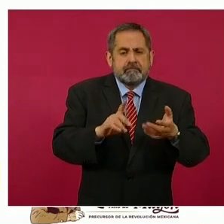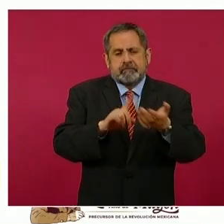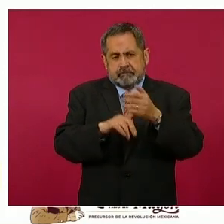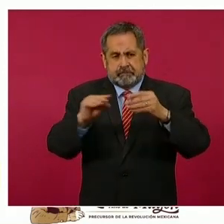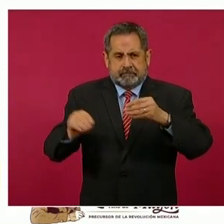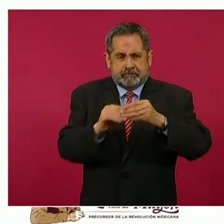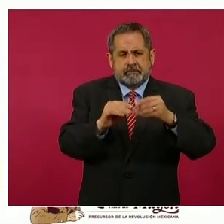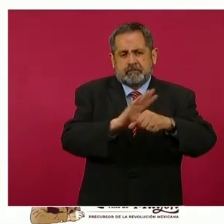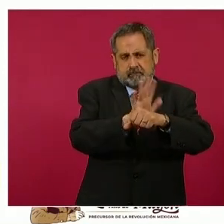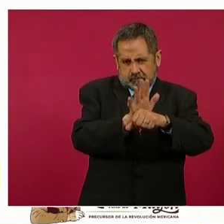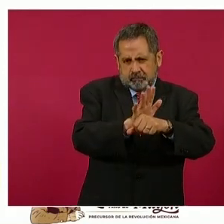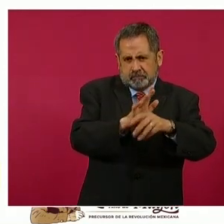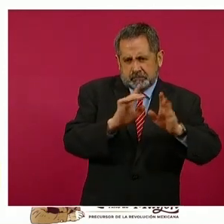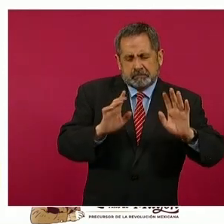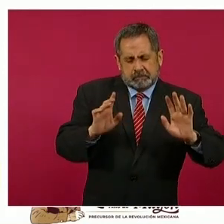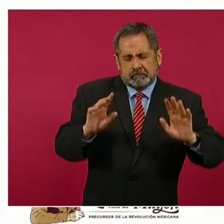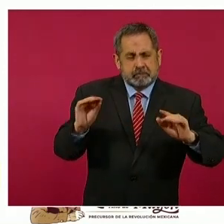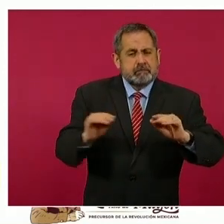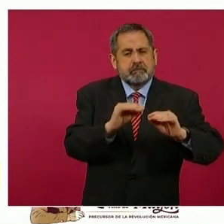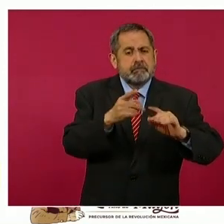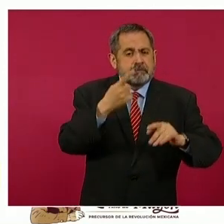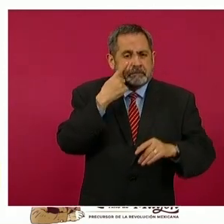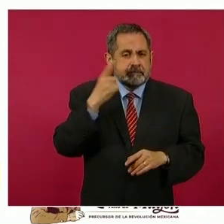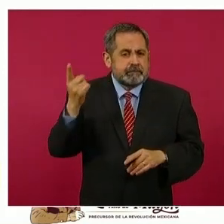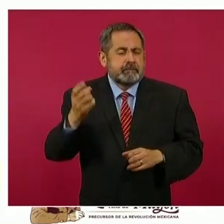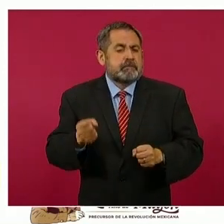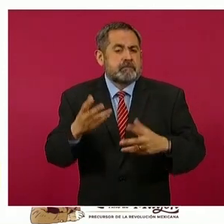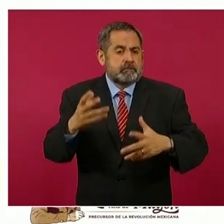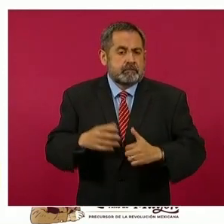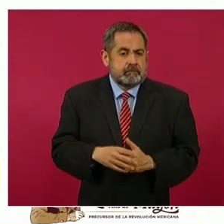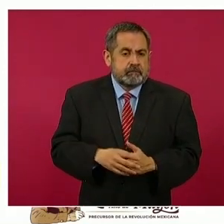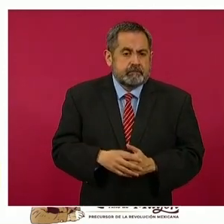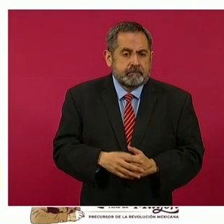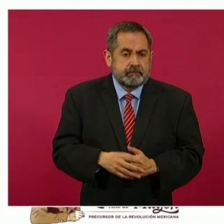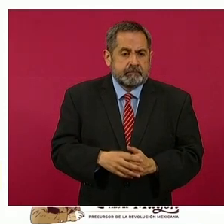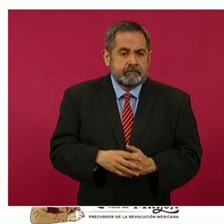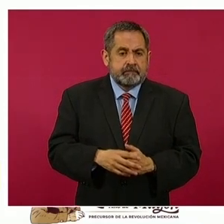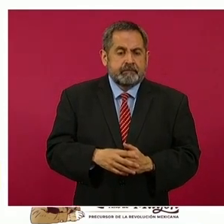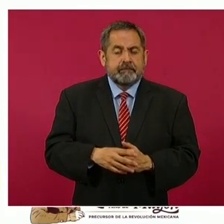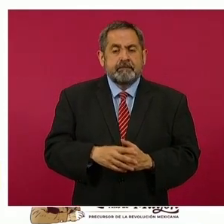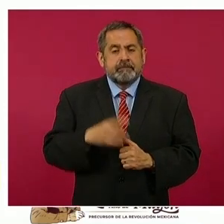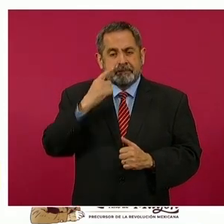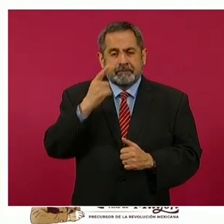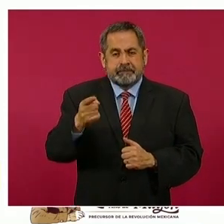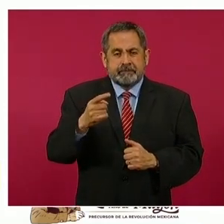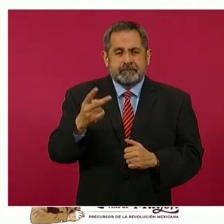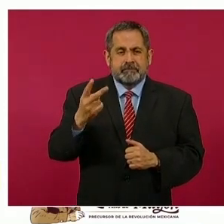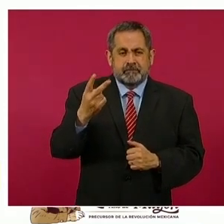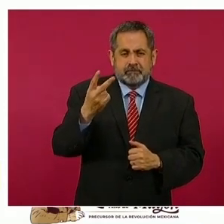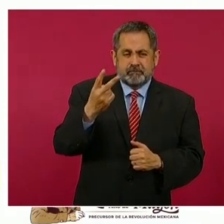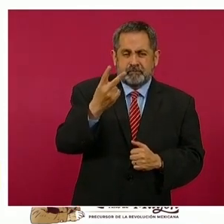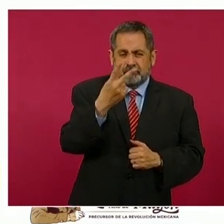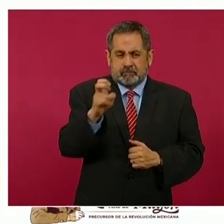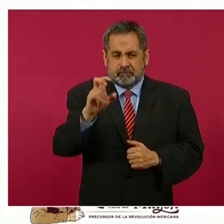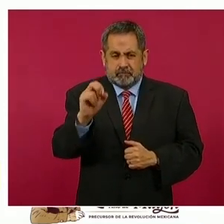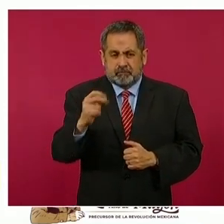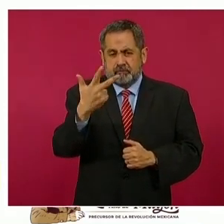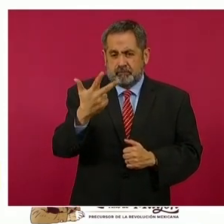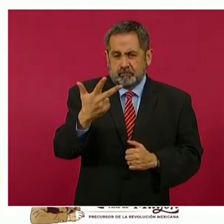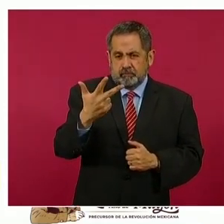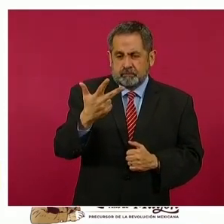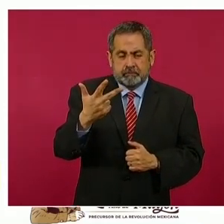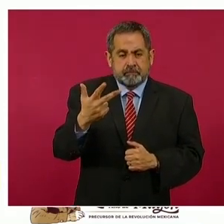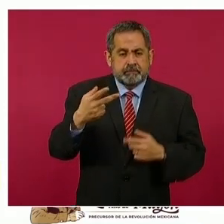incorporó a las primeras 10 causas de muerte, pero vean los números, estos son números absolutos, 208 defunciones para este